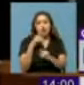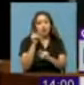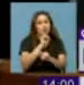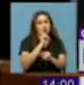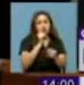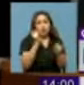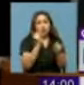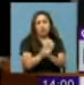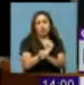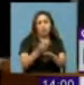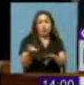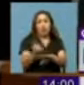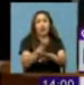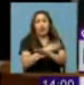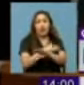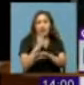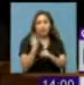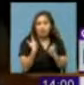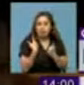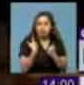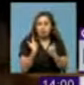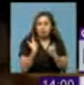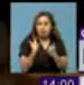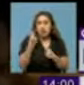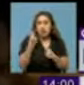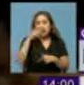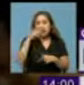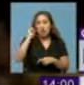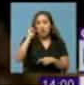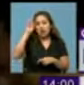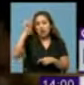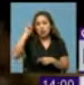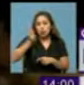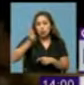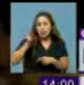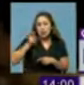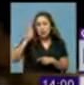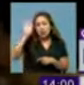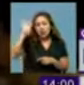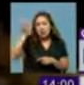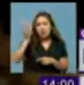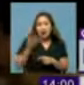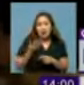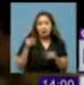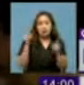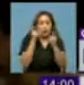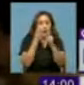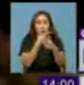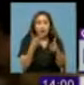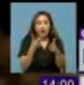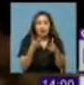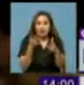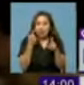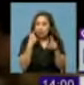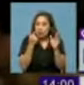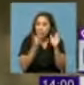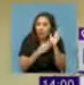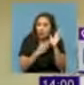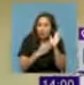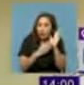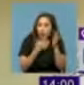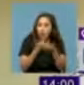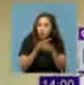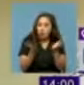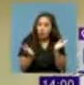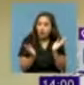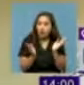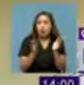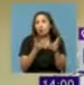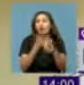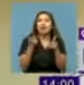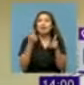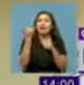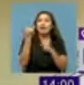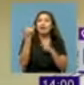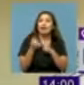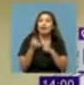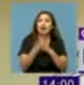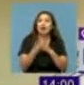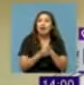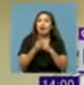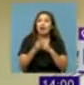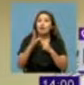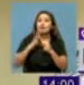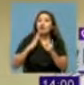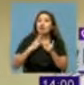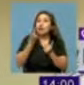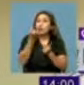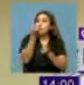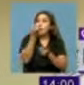estaba aprobado en el Tribunal de Cuentas, que no se hagan problemas, y ustedes han visto la información, ha sido pública. Tiene un